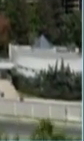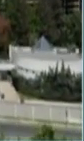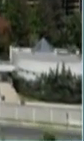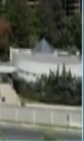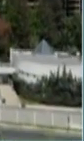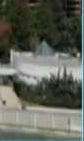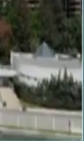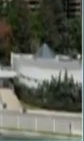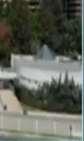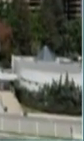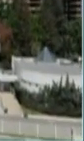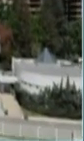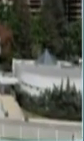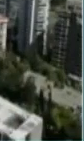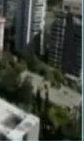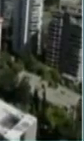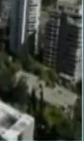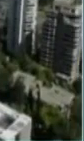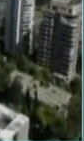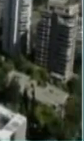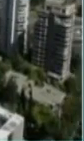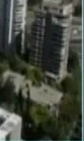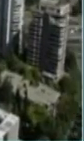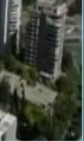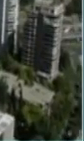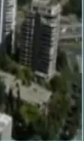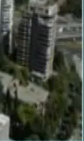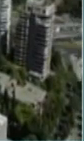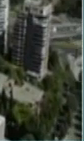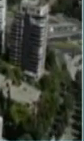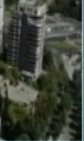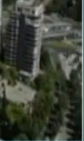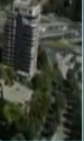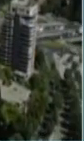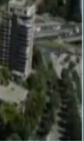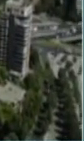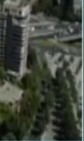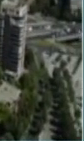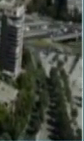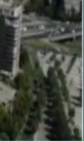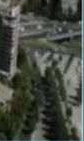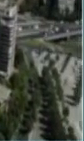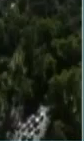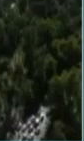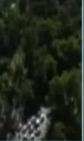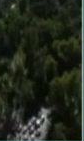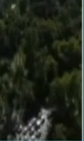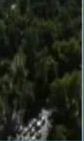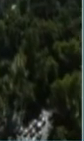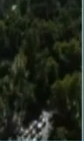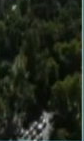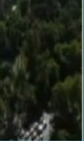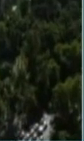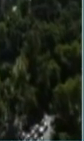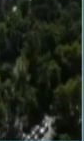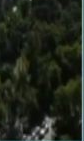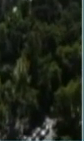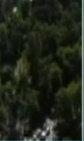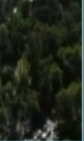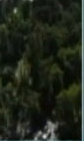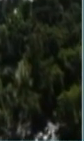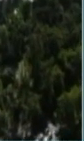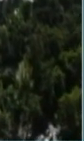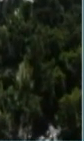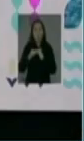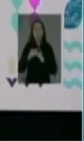la viabilidad, tiene que haber una centralizadora que gestione los fondos de inversión, y esa viene del Estado.